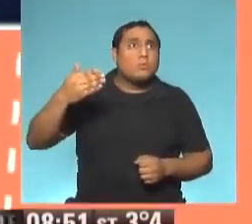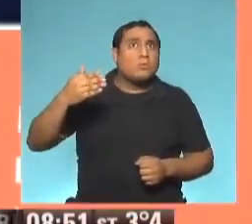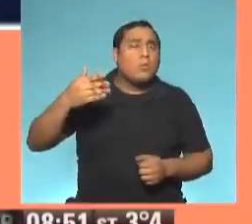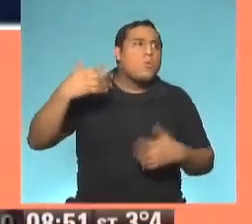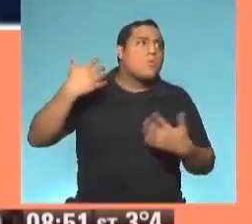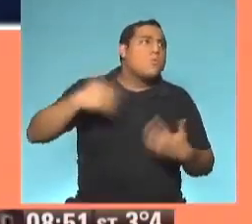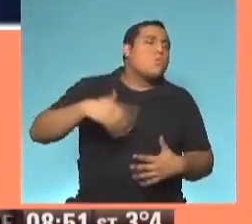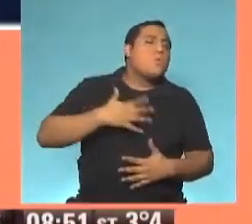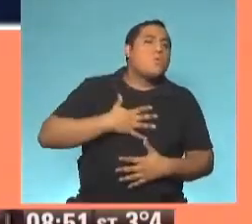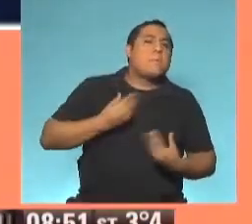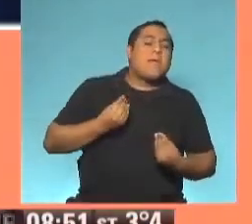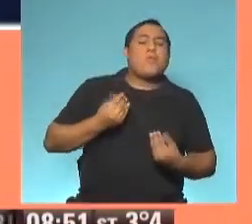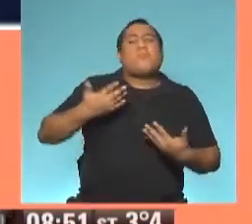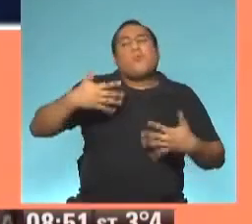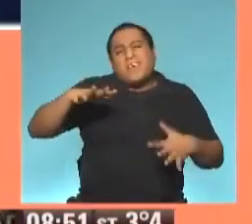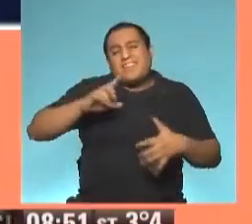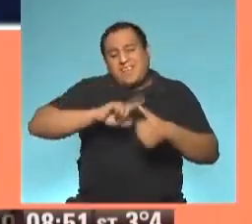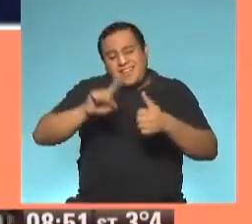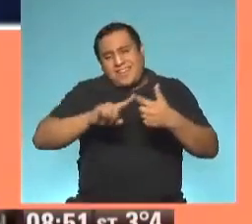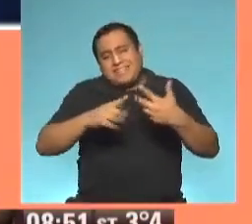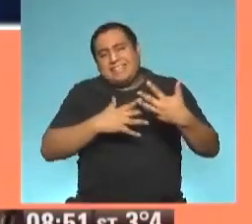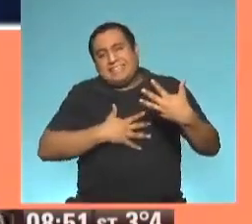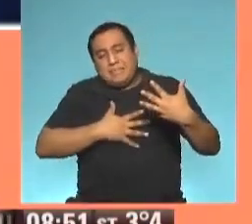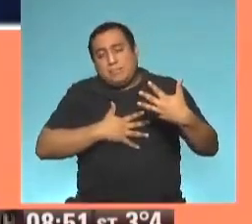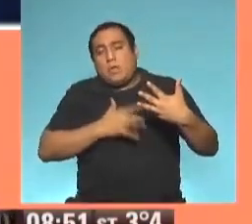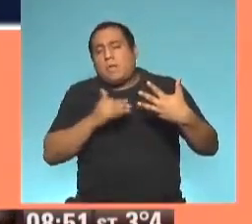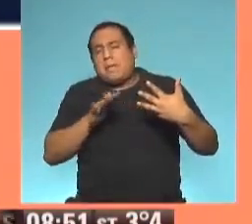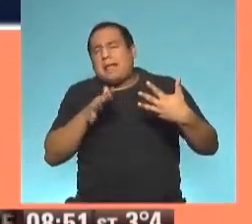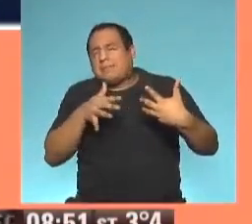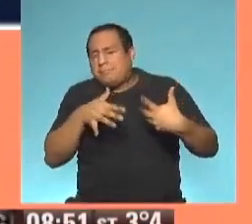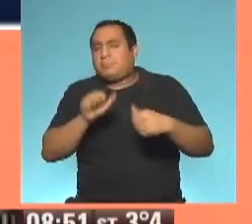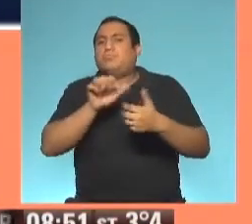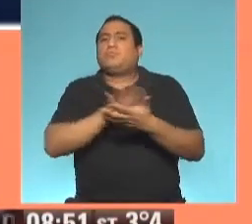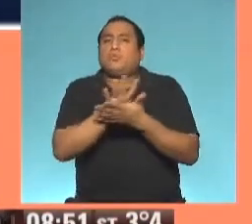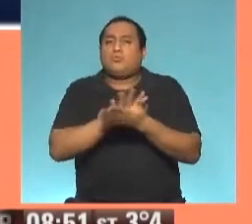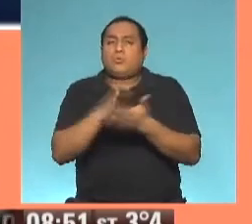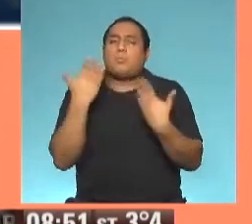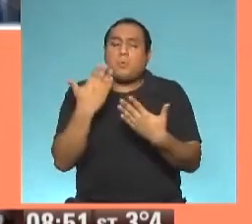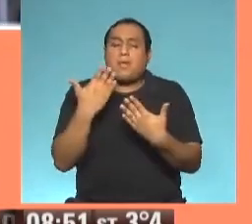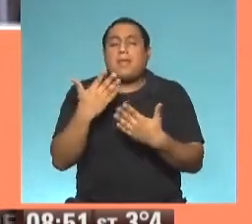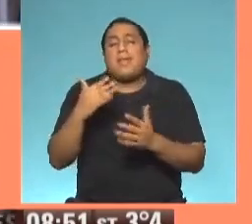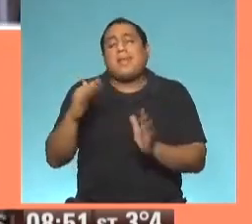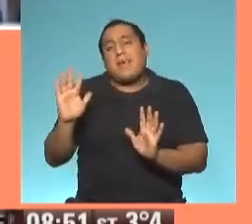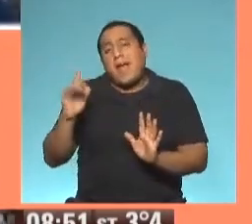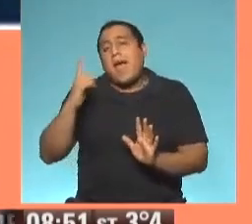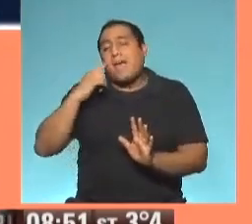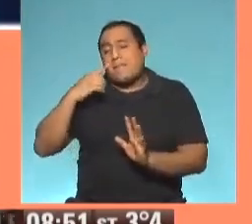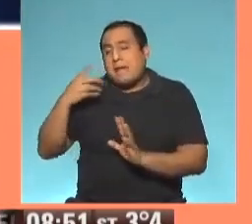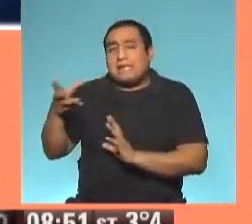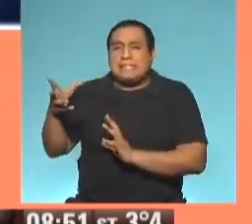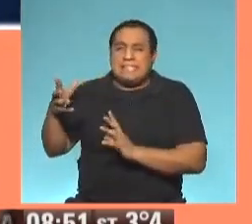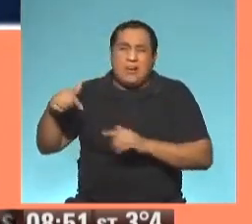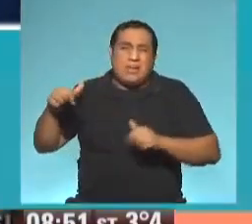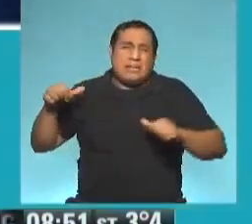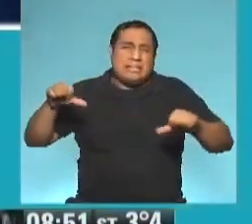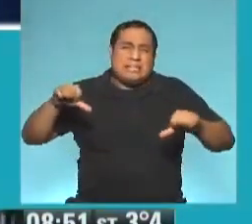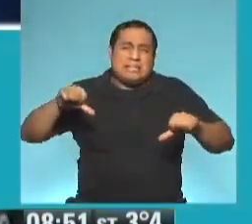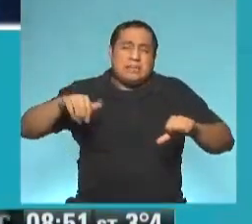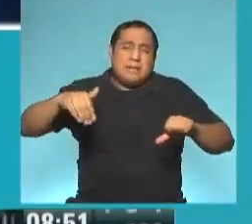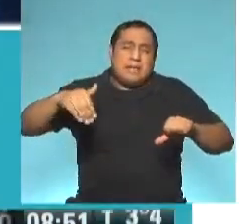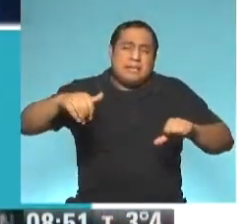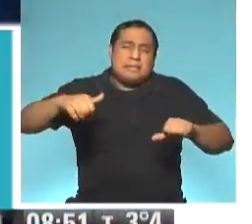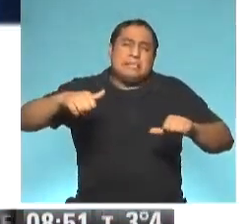Bueno, poco a poco vamos a ir encontrándole la punta al ovillo a medida que la crisis vaya pasando. Lo importante es